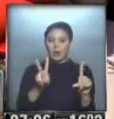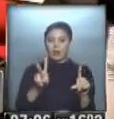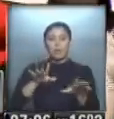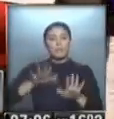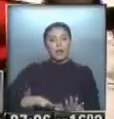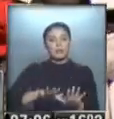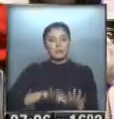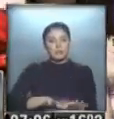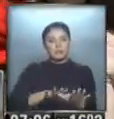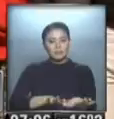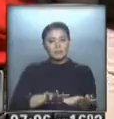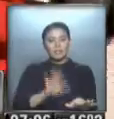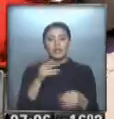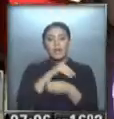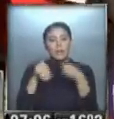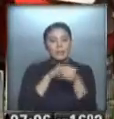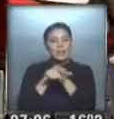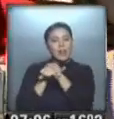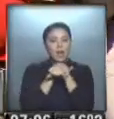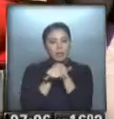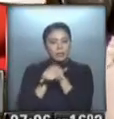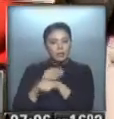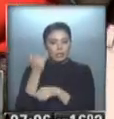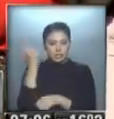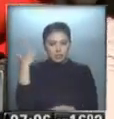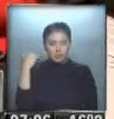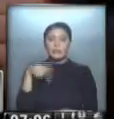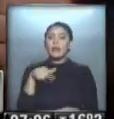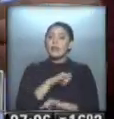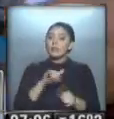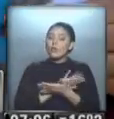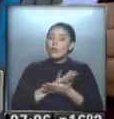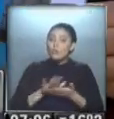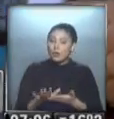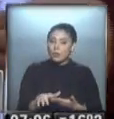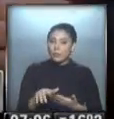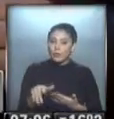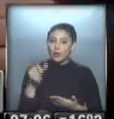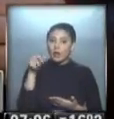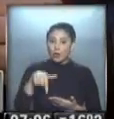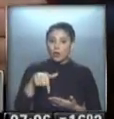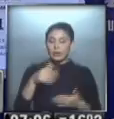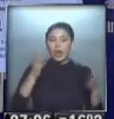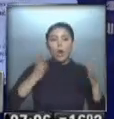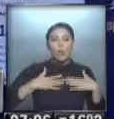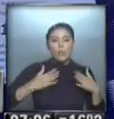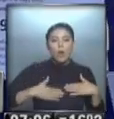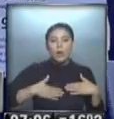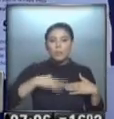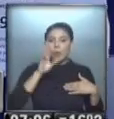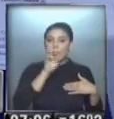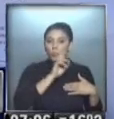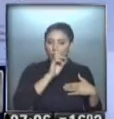de las marchas que realizaron sus familiares y amigos, porque hay novedades a esta hora, el hallazgo del cuerpo de una